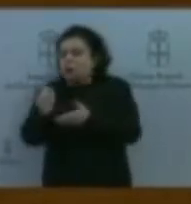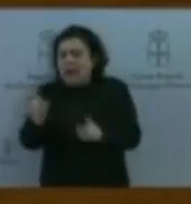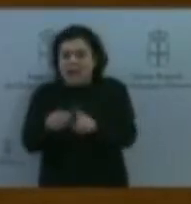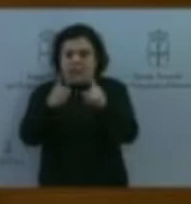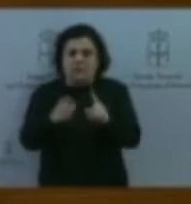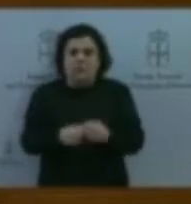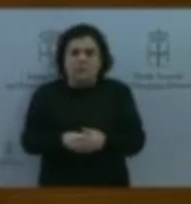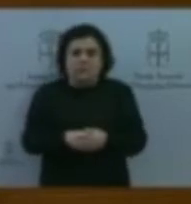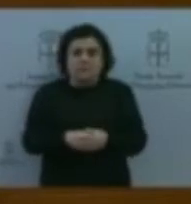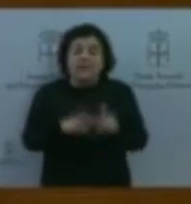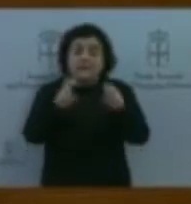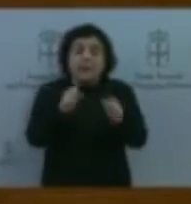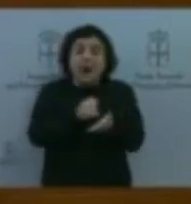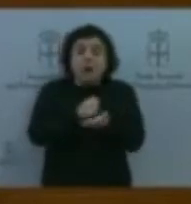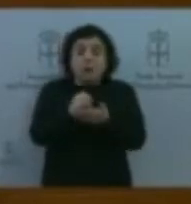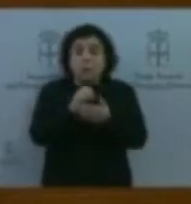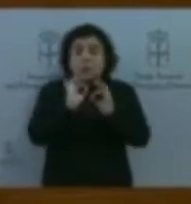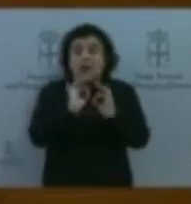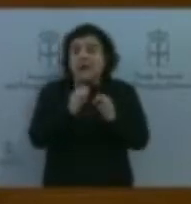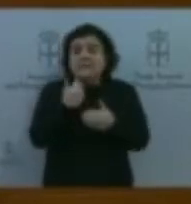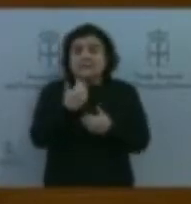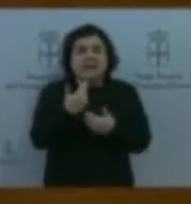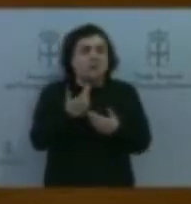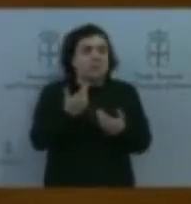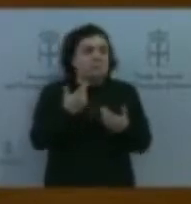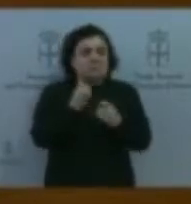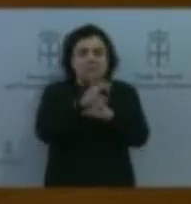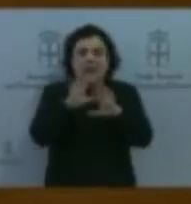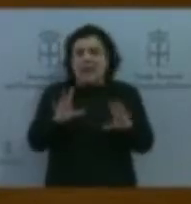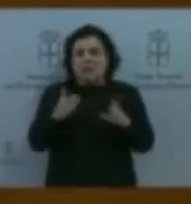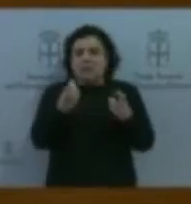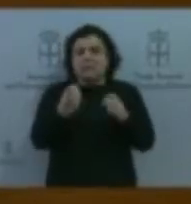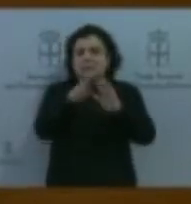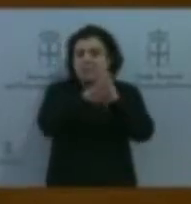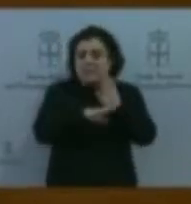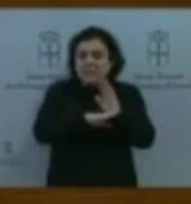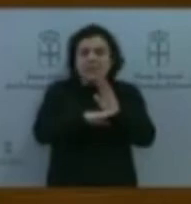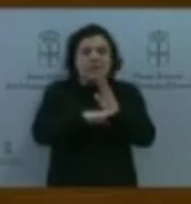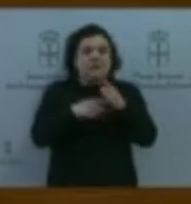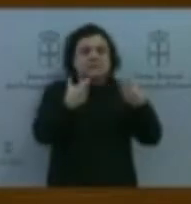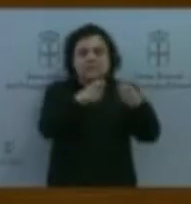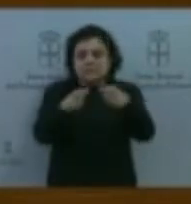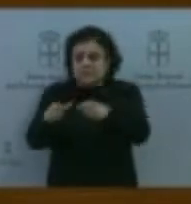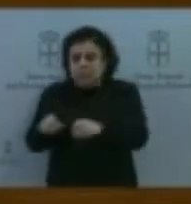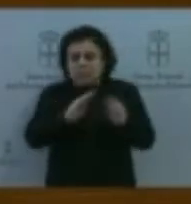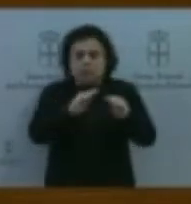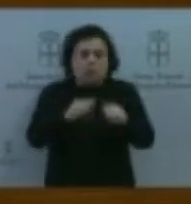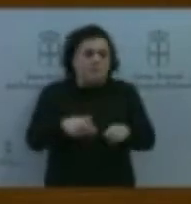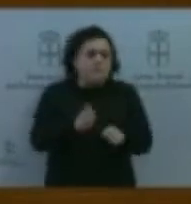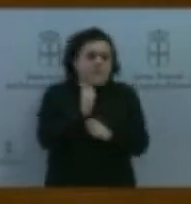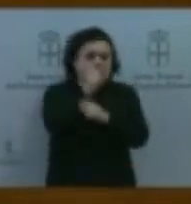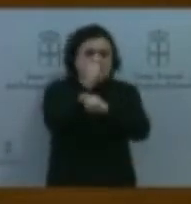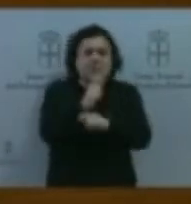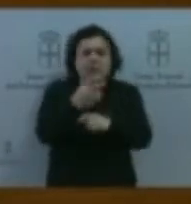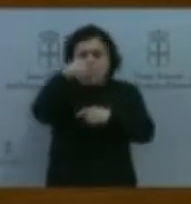es evidente que tenemos que hacer medidas que ayuden al sector agrícola, ganadero, pesquero, forestal, etcétera, a la industria agroalimentaria, pero que hay que revertirlo